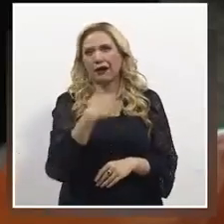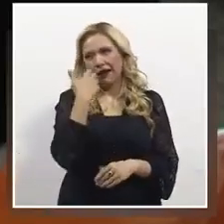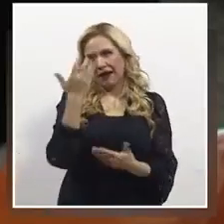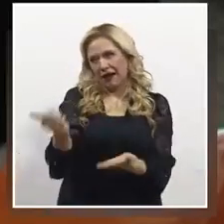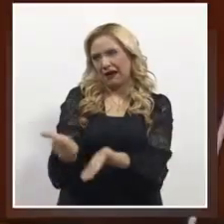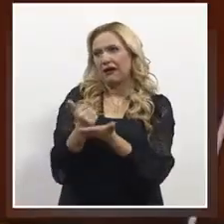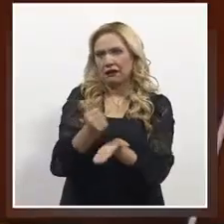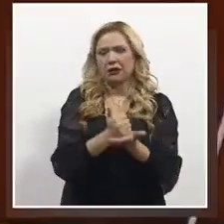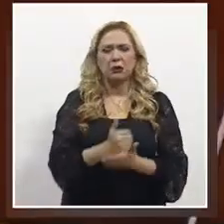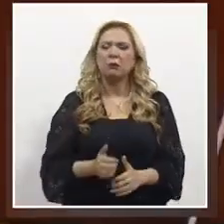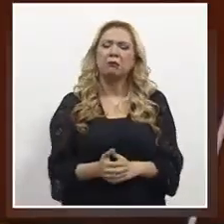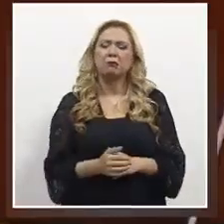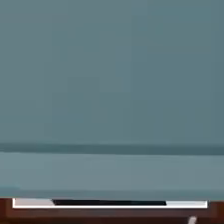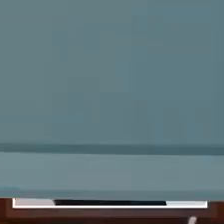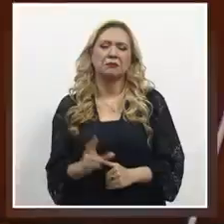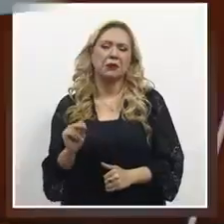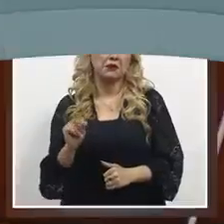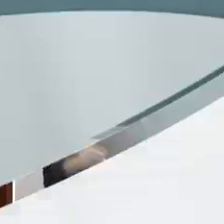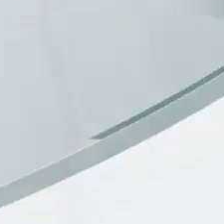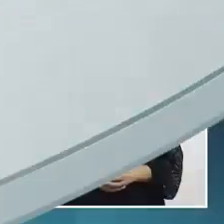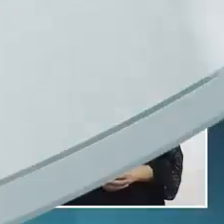apoyo.